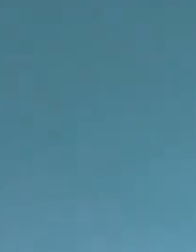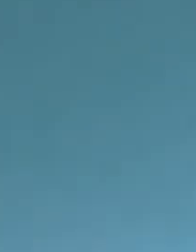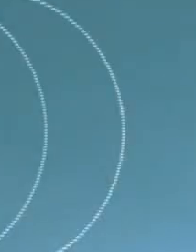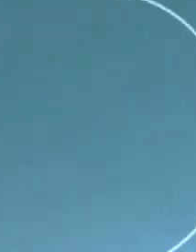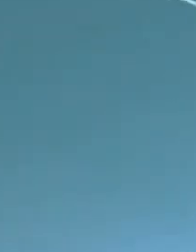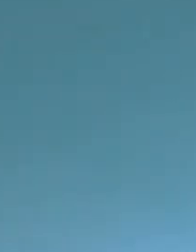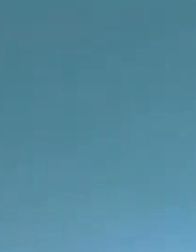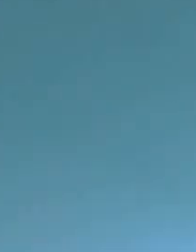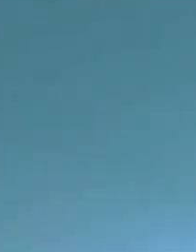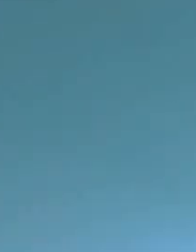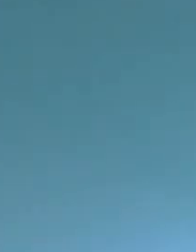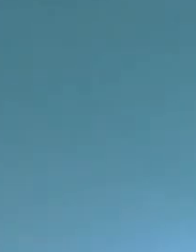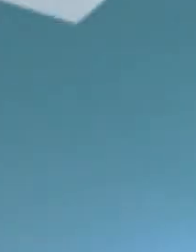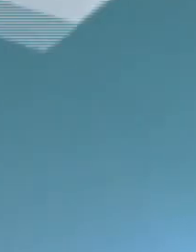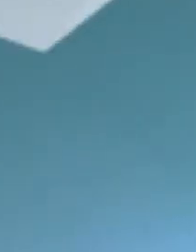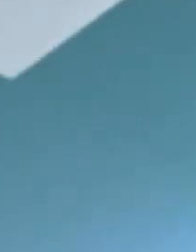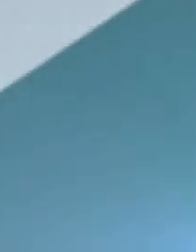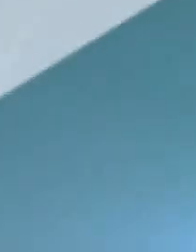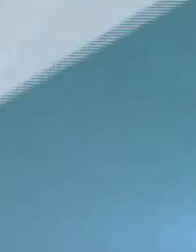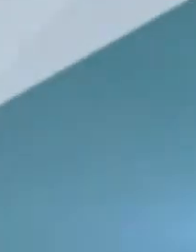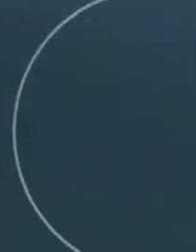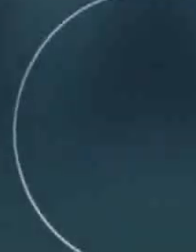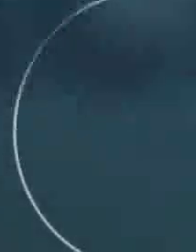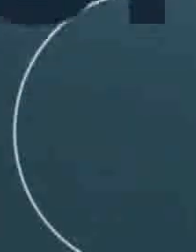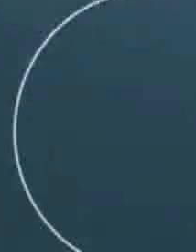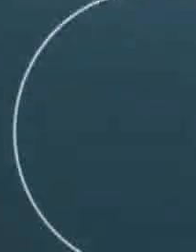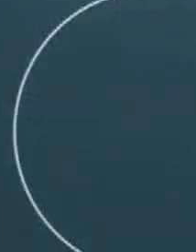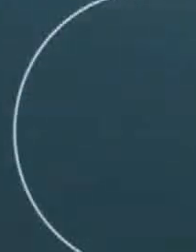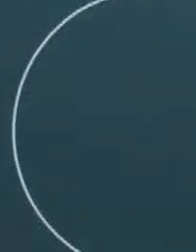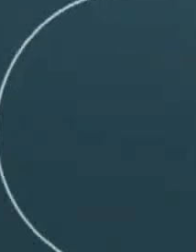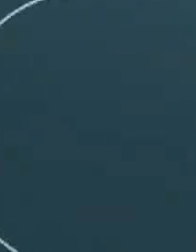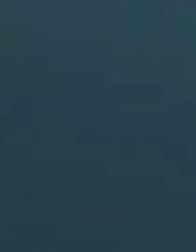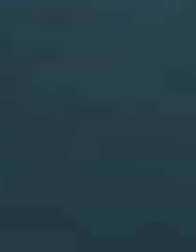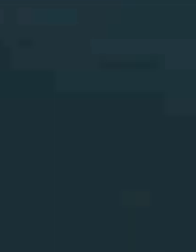Justa, sábados, 19 horas.